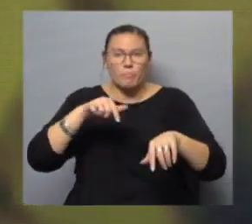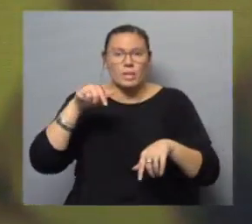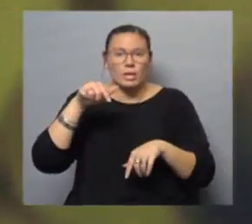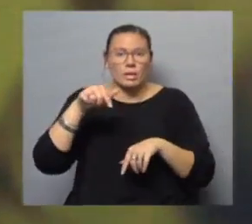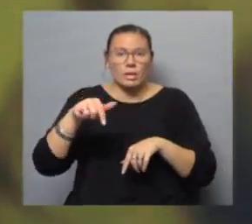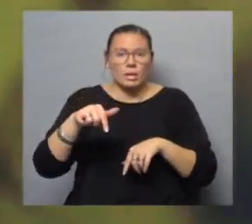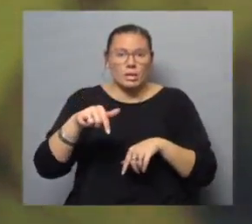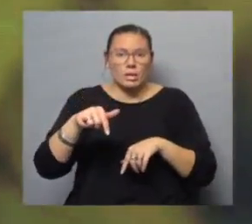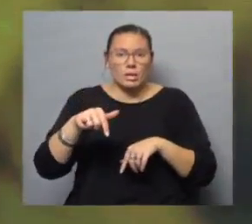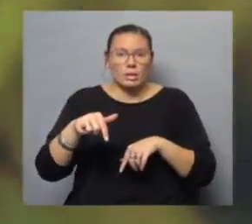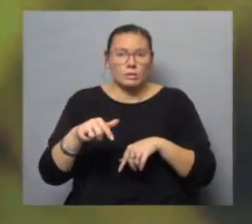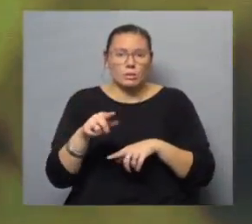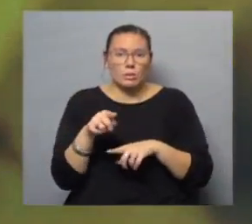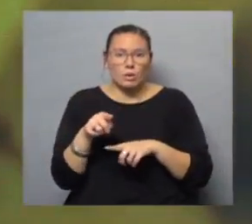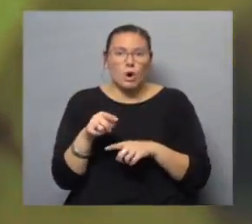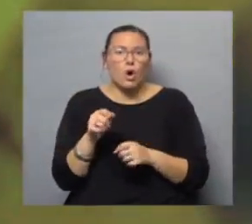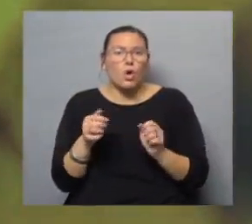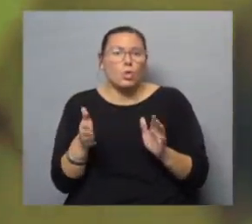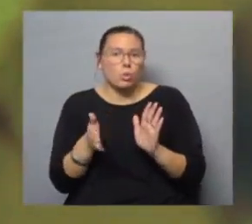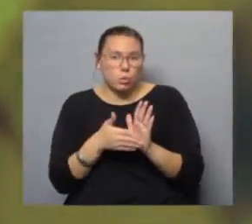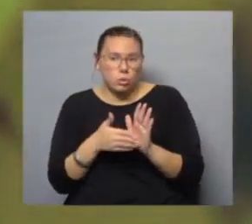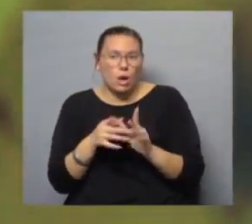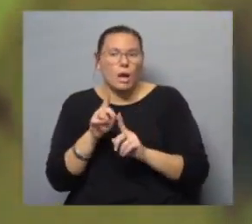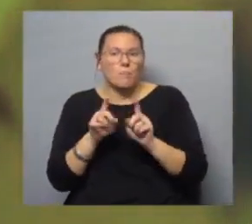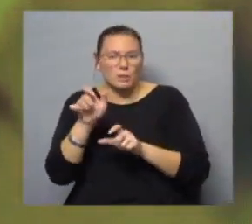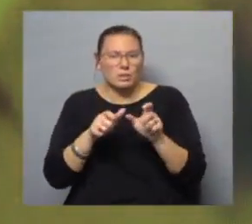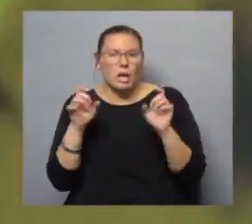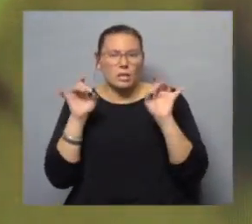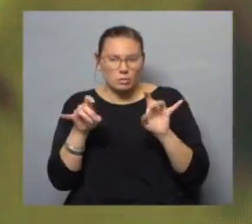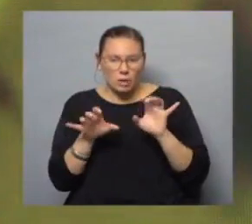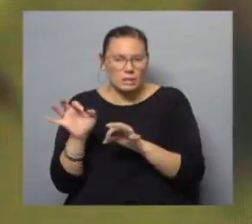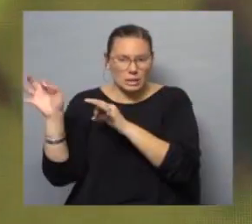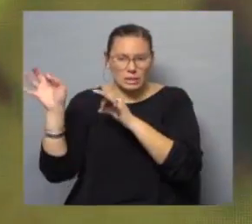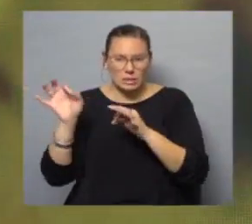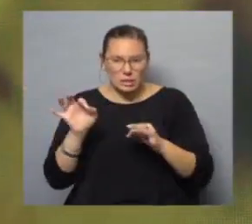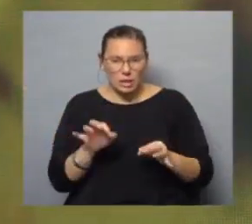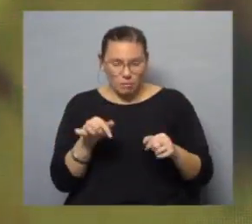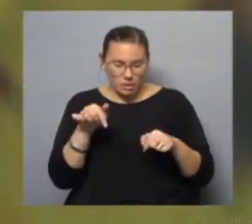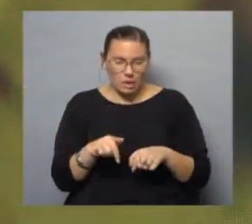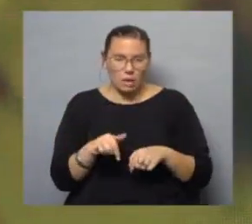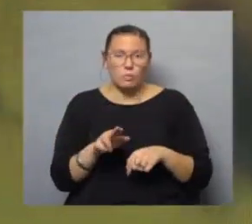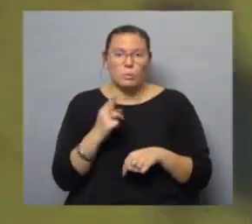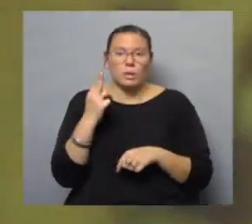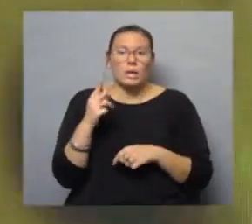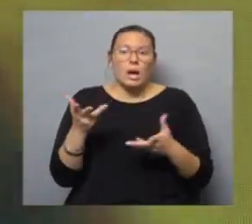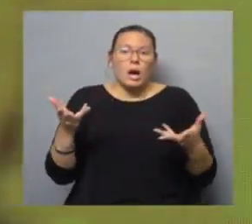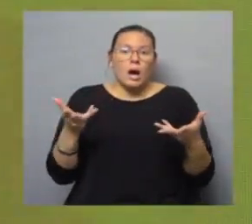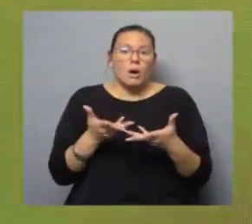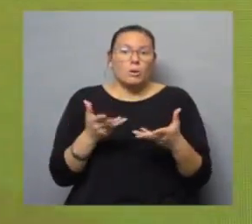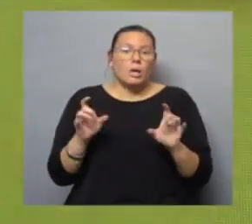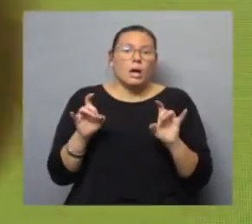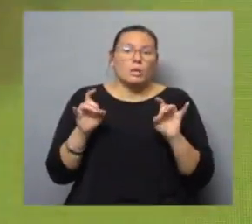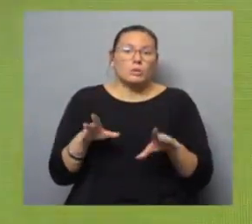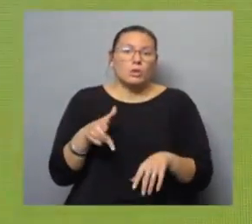fue de alguna manera documentado por muchos naturalistas que llegaban a las tierras nuestras y ahora solamente están